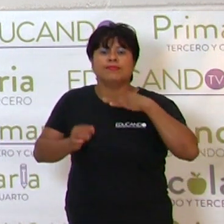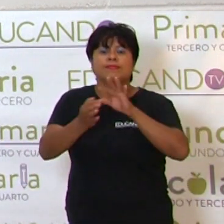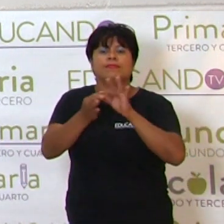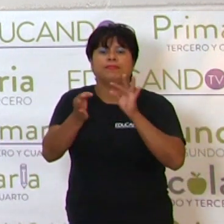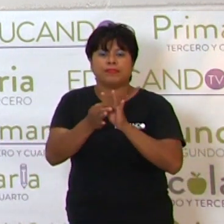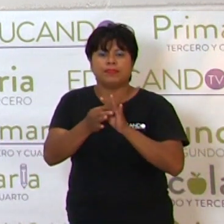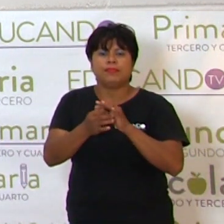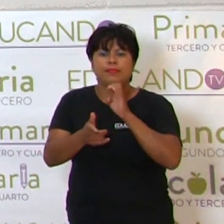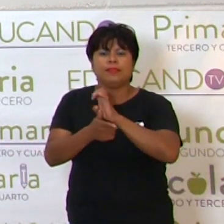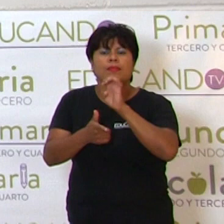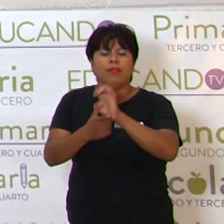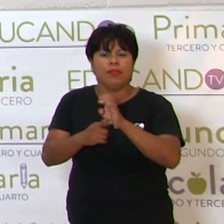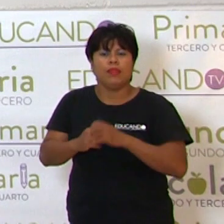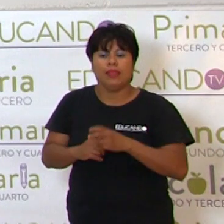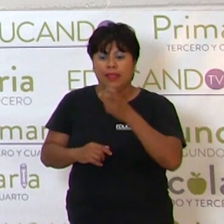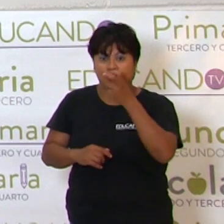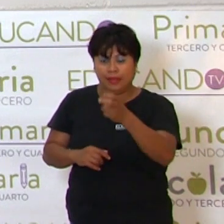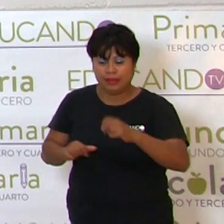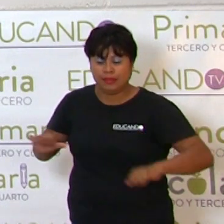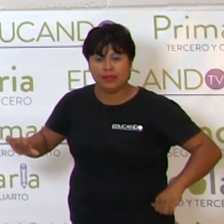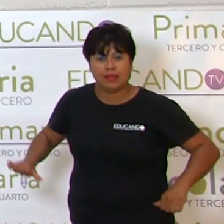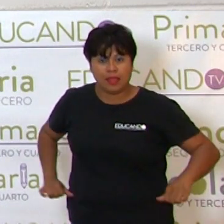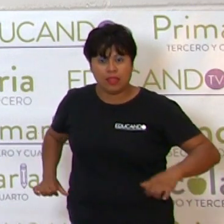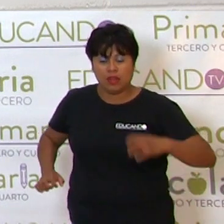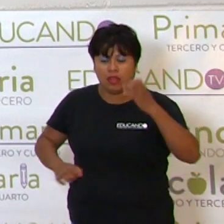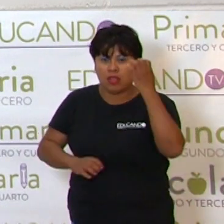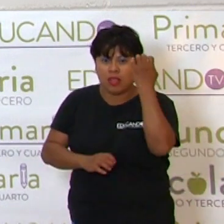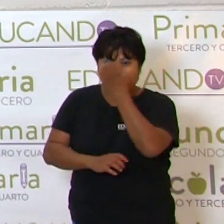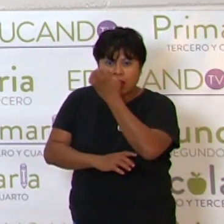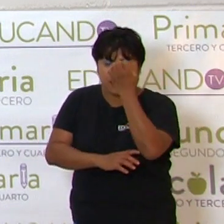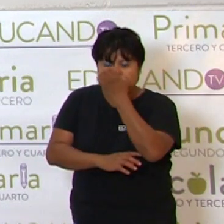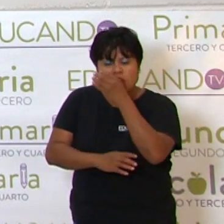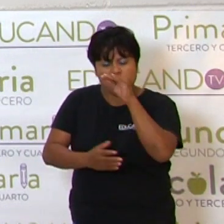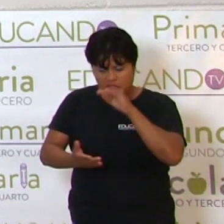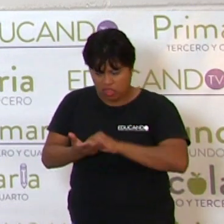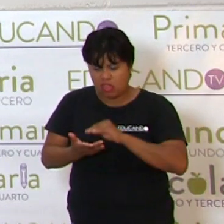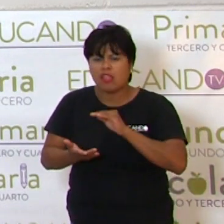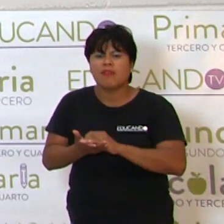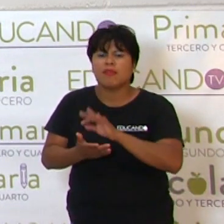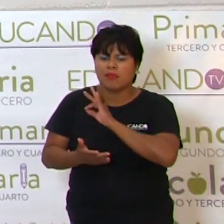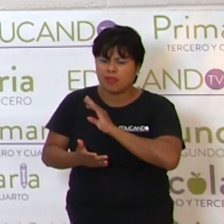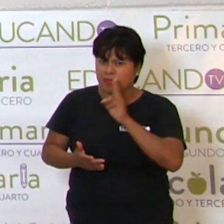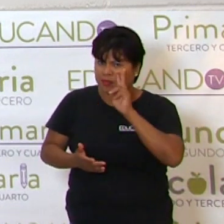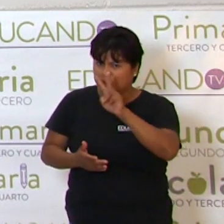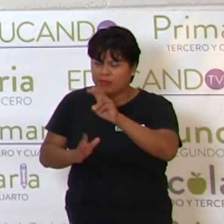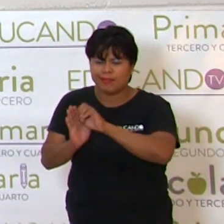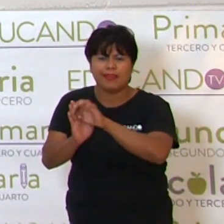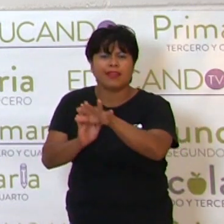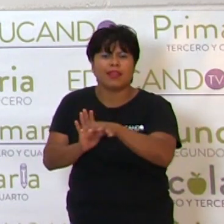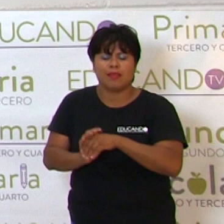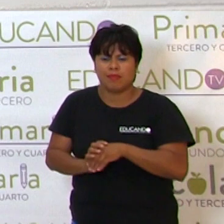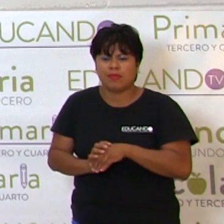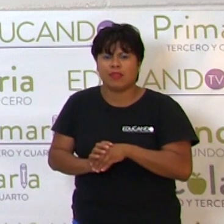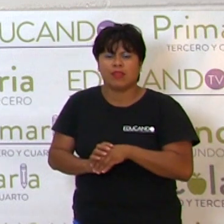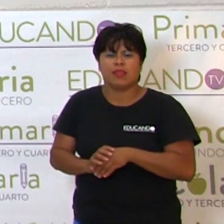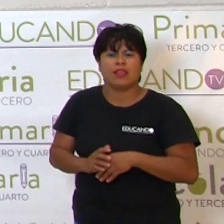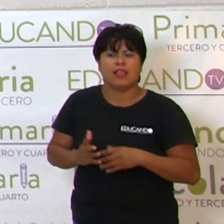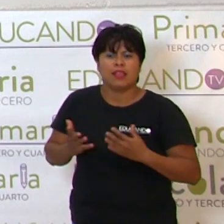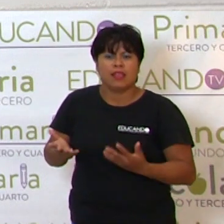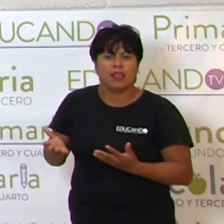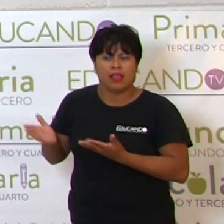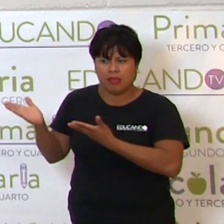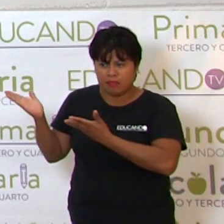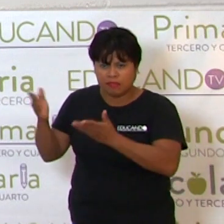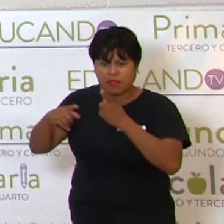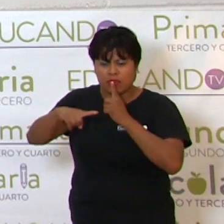que ese teatro evangelizador todavía lo podemos ver, por ejemplo, en las procesiones que salen aquí